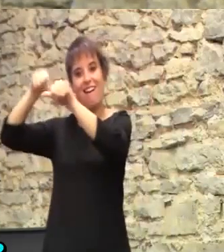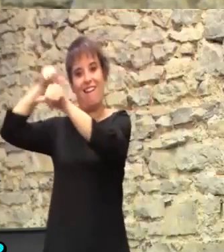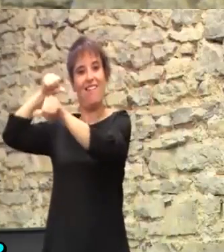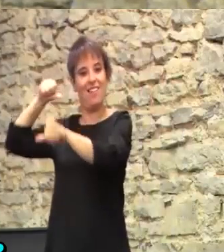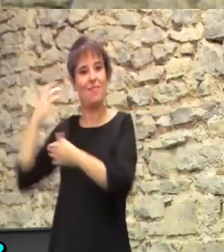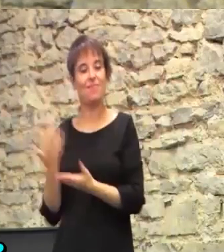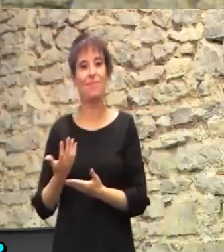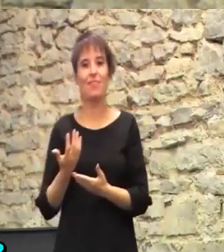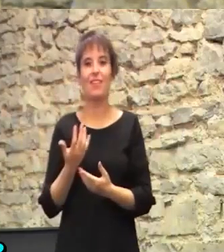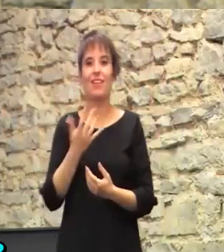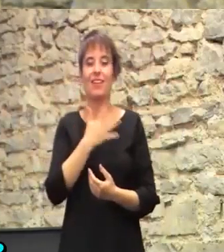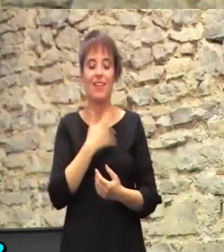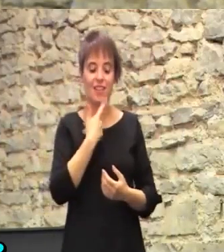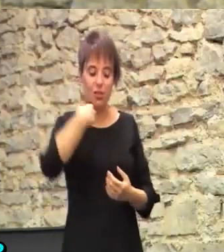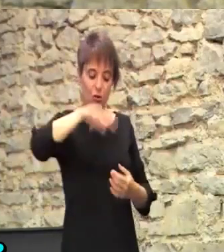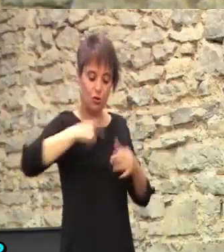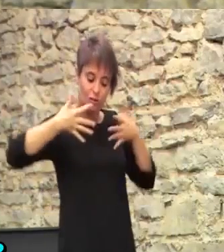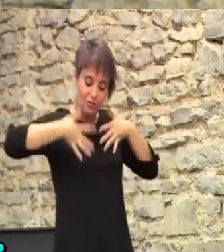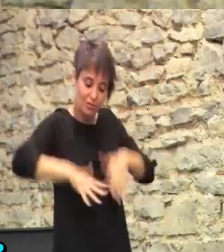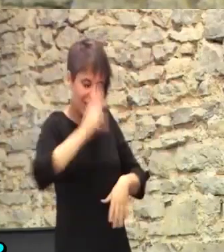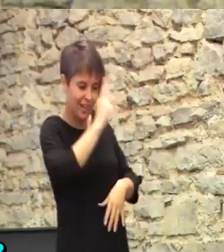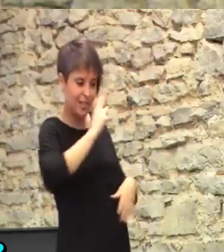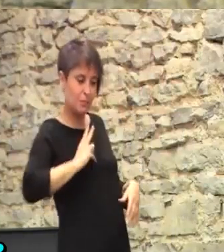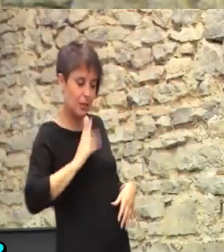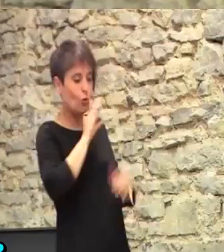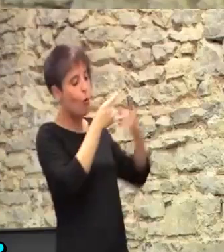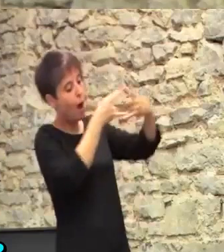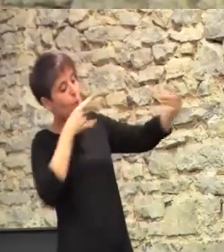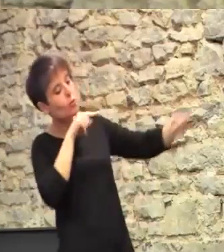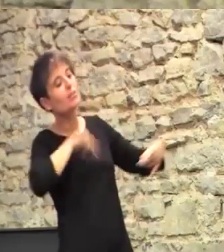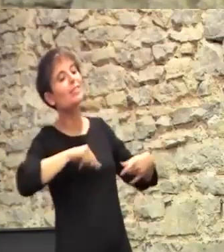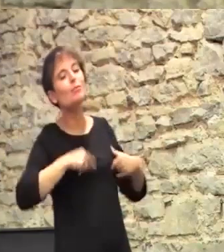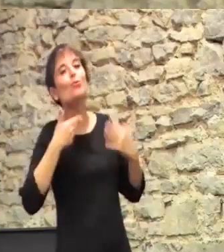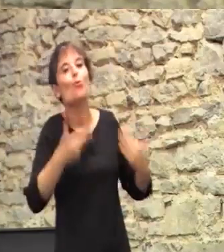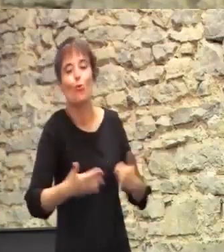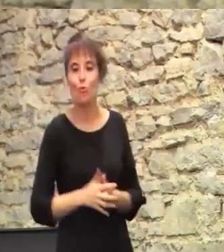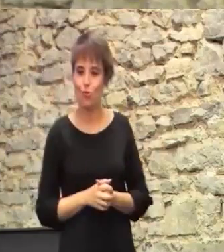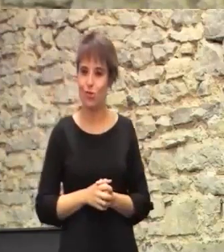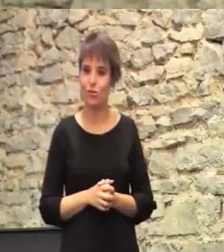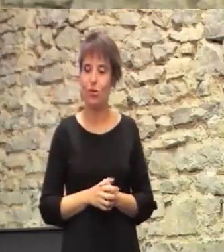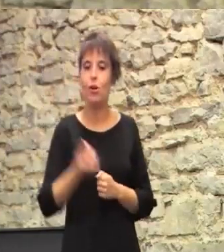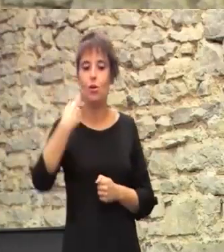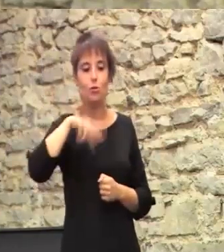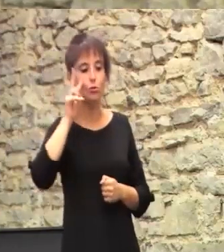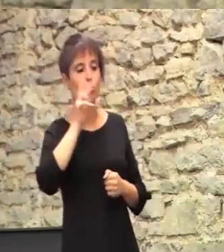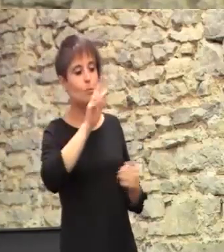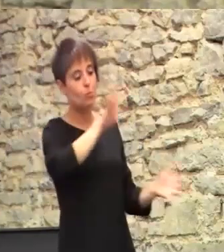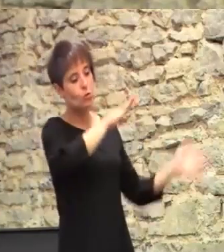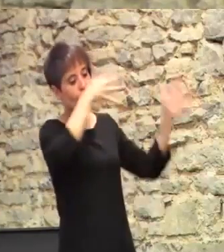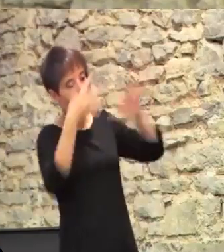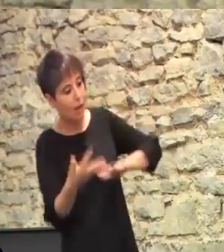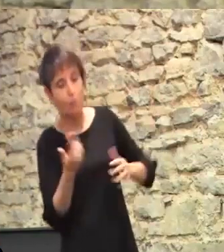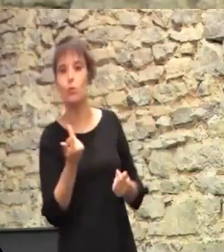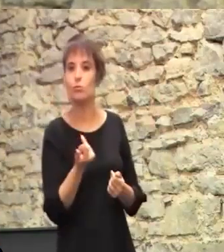cuando nos sentimos respetadas legitimadas e incluso amadas por ellos valoramos sus cambios en comparación con otros